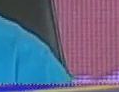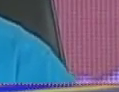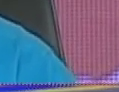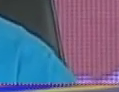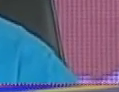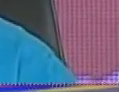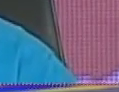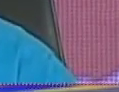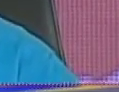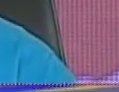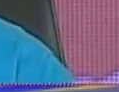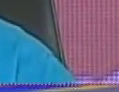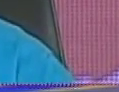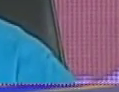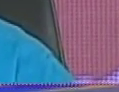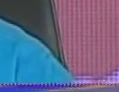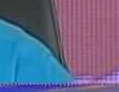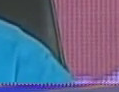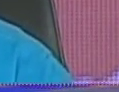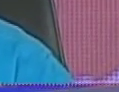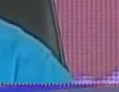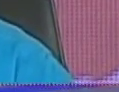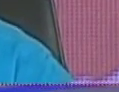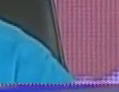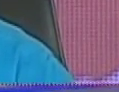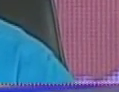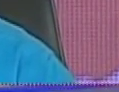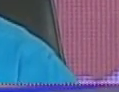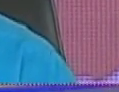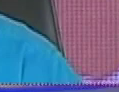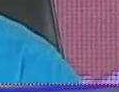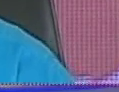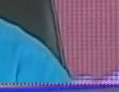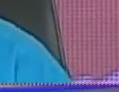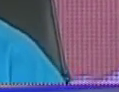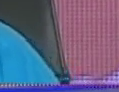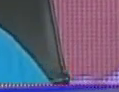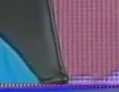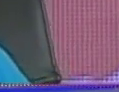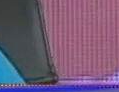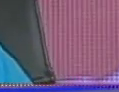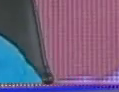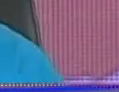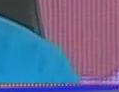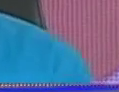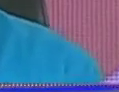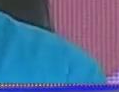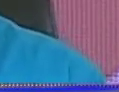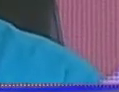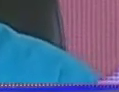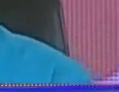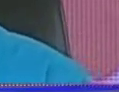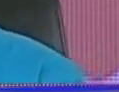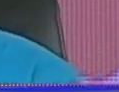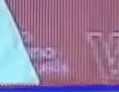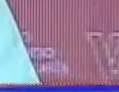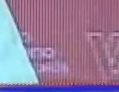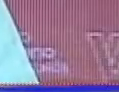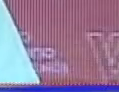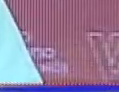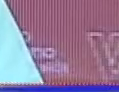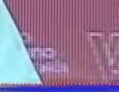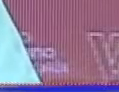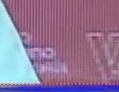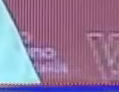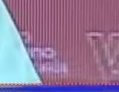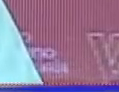tiempo, estamos trabajando la recuperación y rehabilitación de estos urbanismos con la participación comunitaria. Correcto. Este año